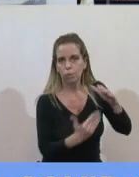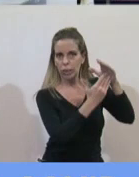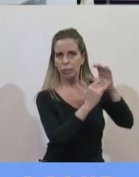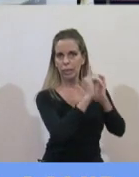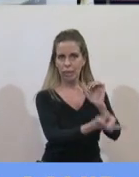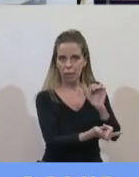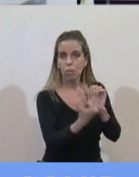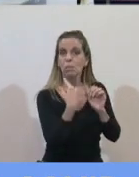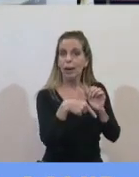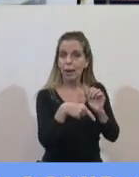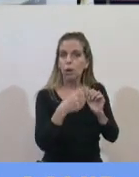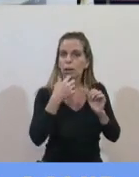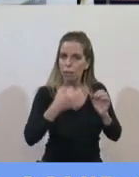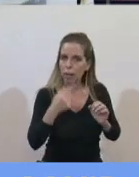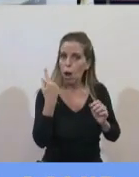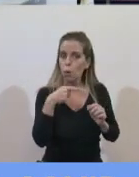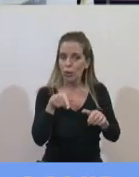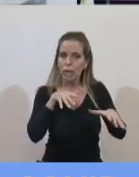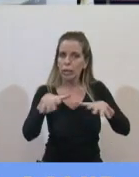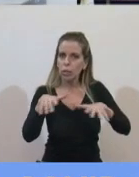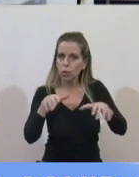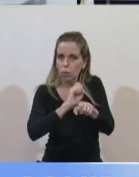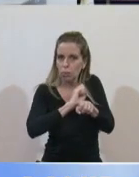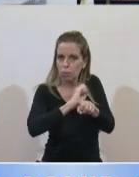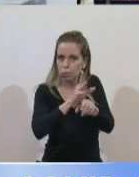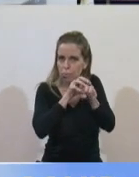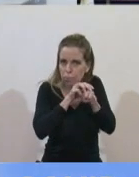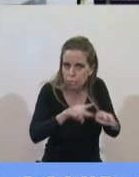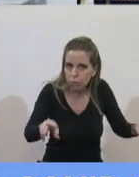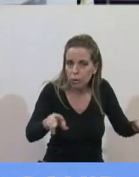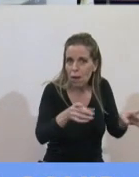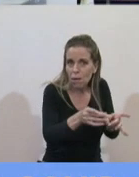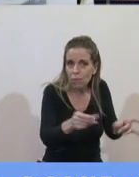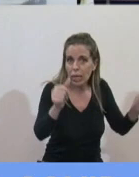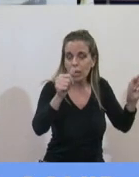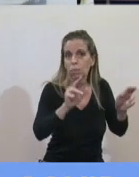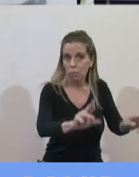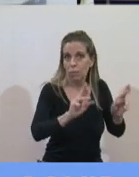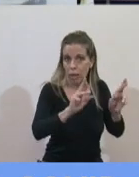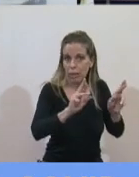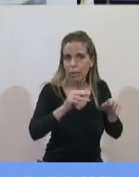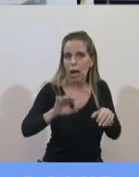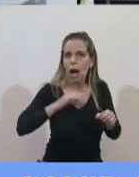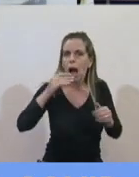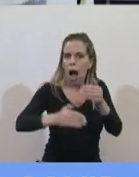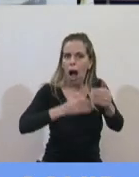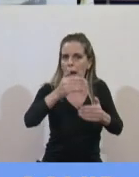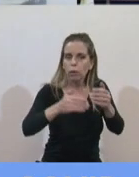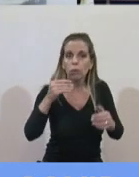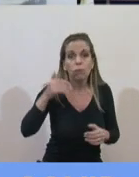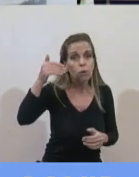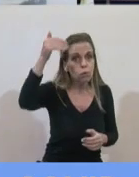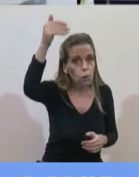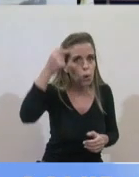cierto que cuando termine la pandemia cuando hayan pasado años y cuando la historia lo mire la evaluación que se va a hacer